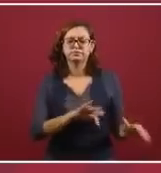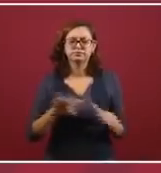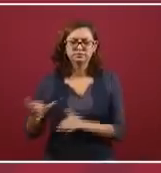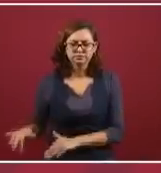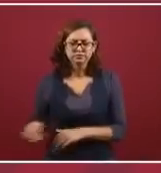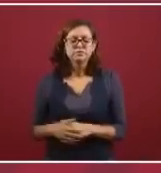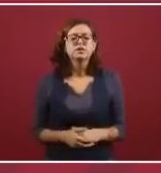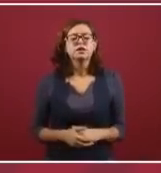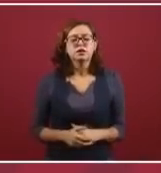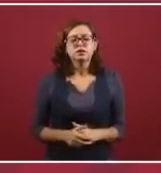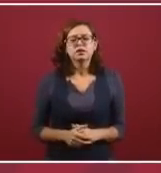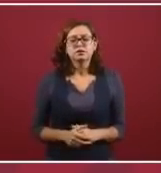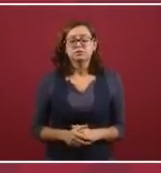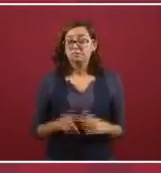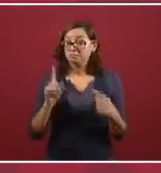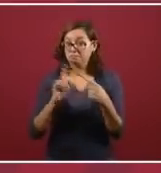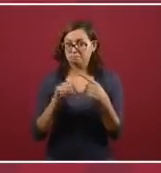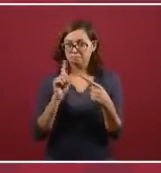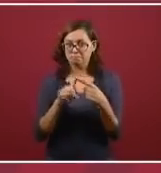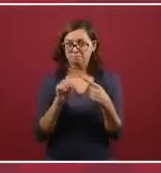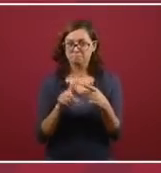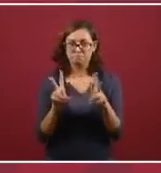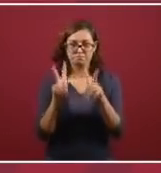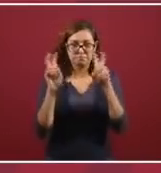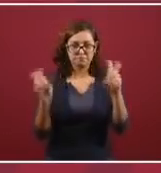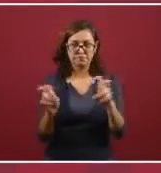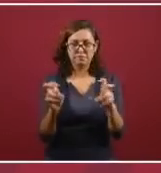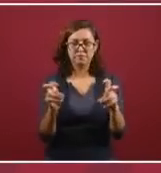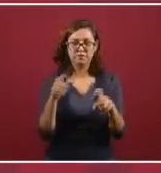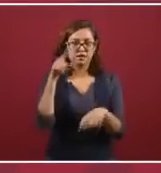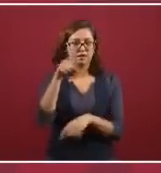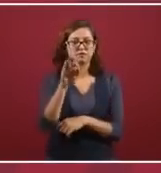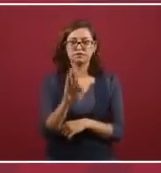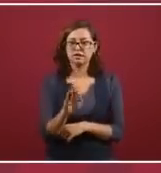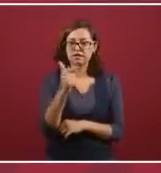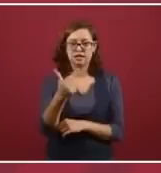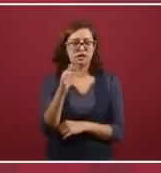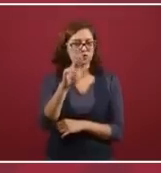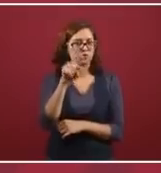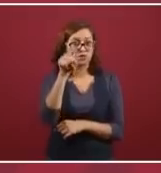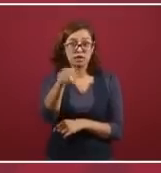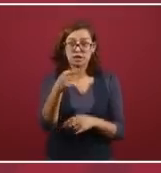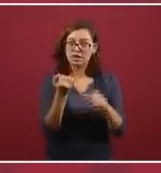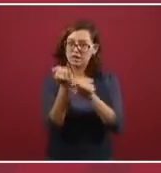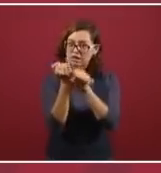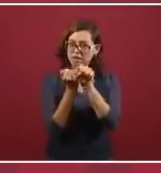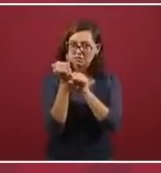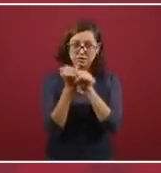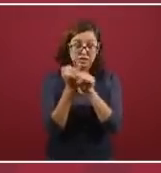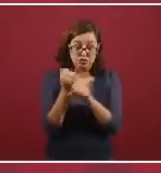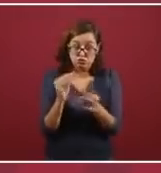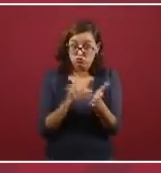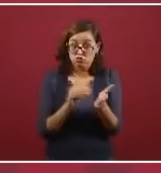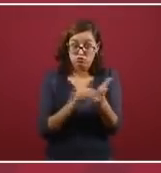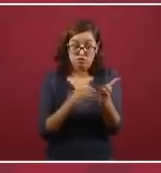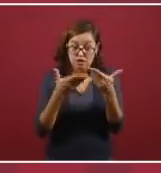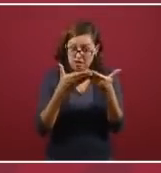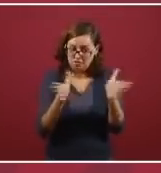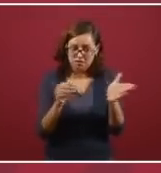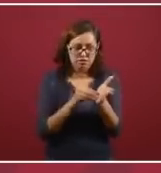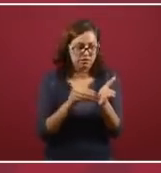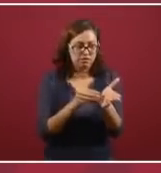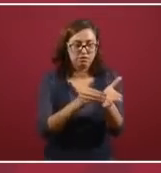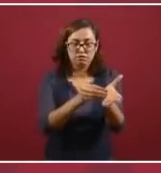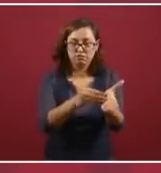investigación abierta de la Fiscalía General. Ellos van a